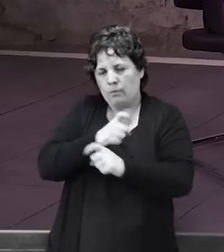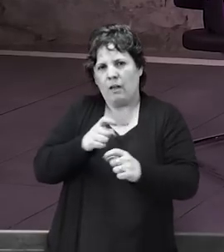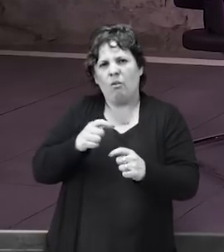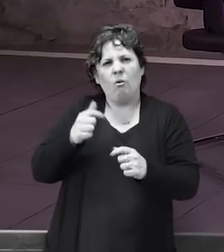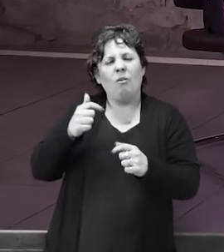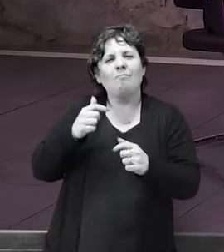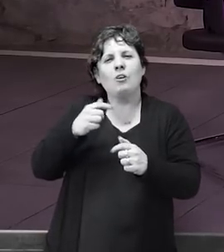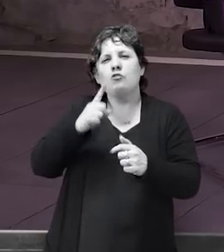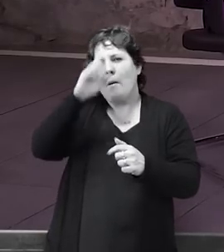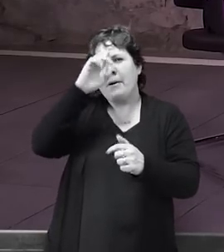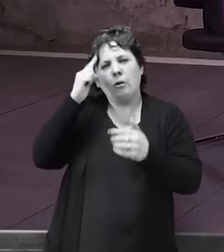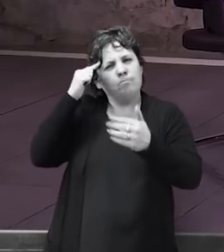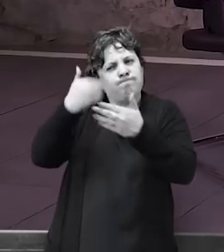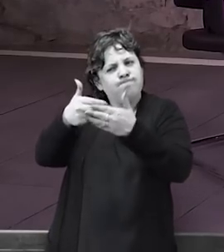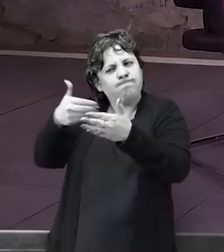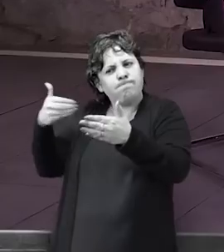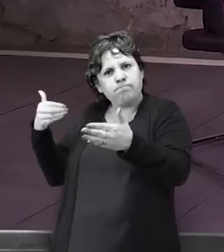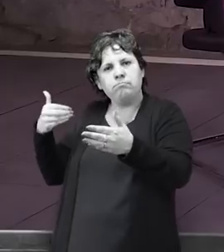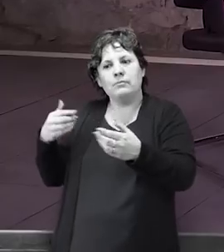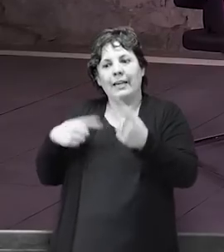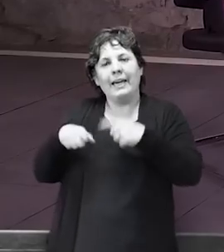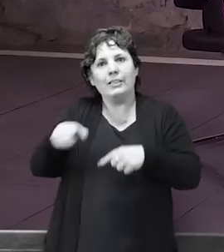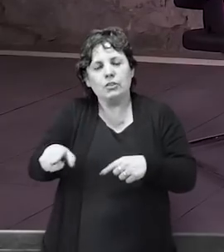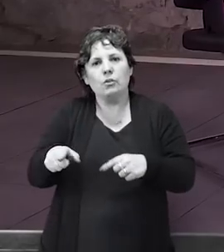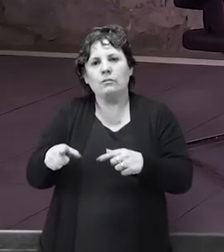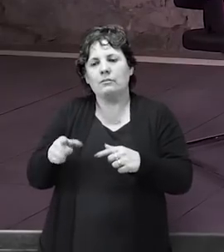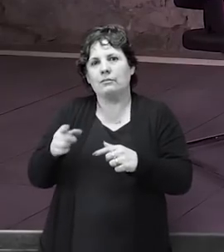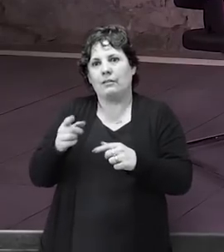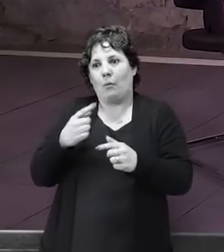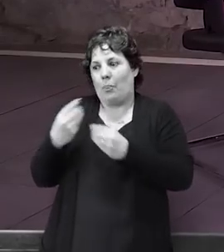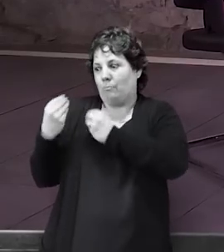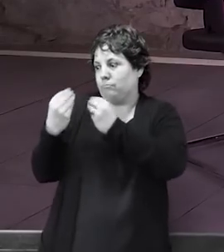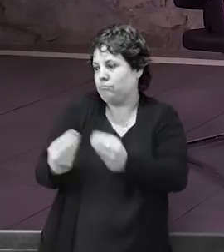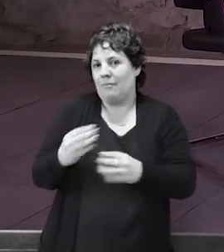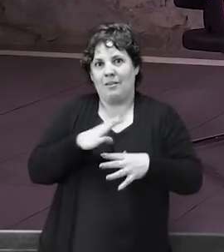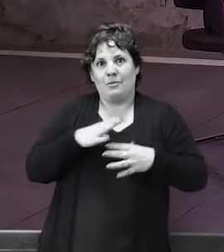rezago que le va a afectar en lo que va a ser el pasaje a la educación primaria,